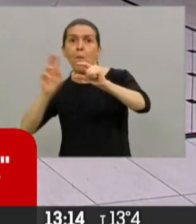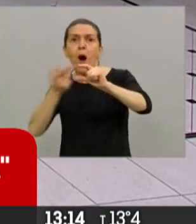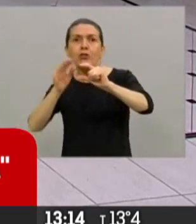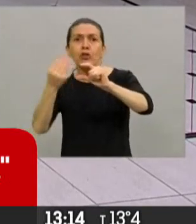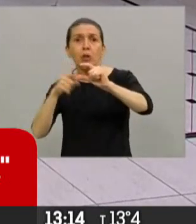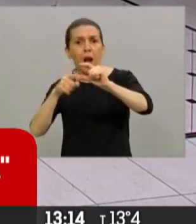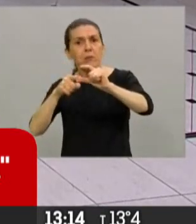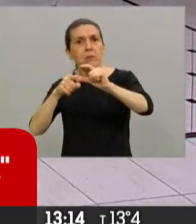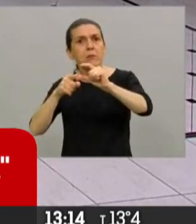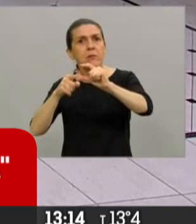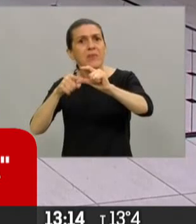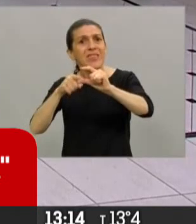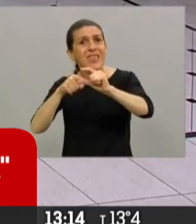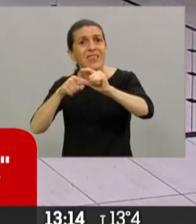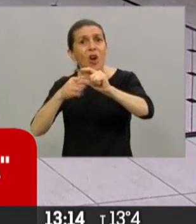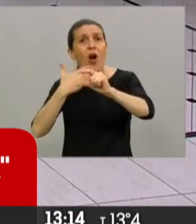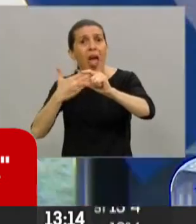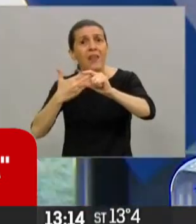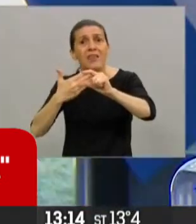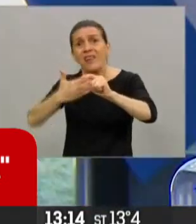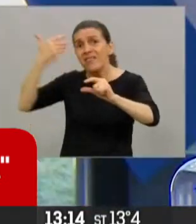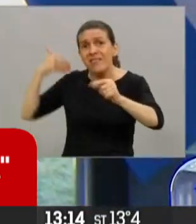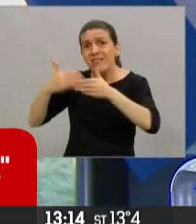de un enorme esfuerzo. El esfuerzo es